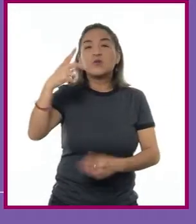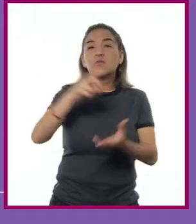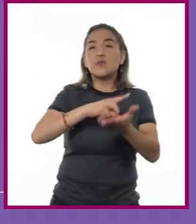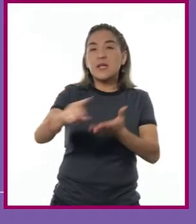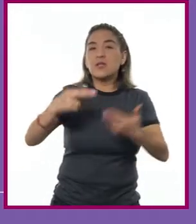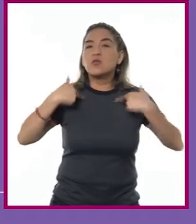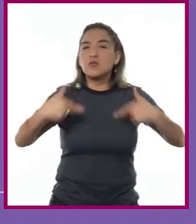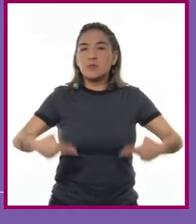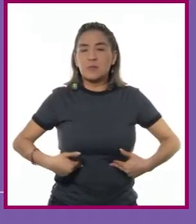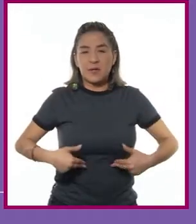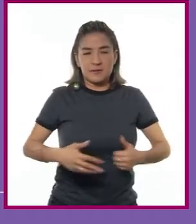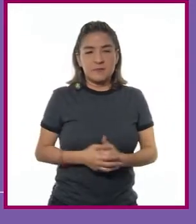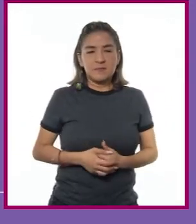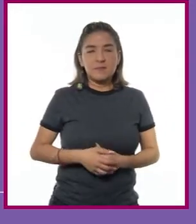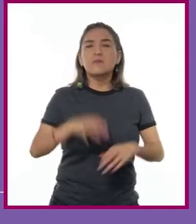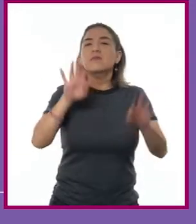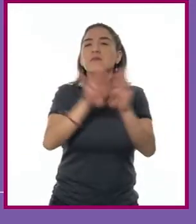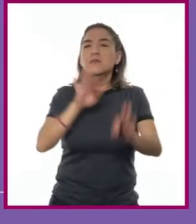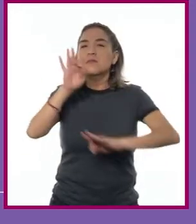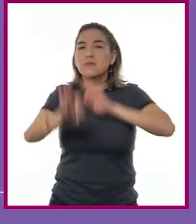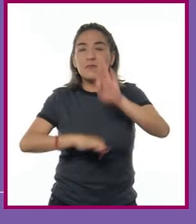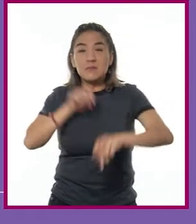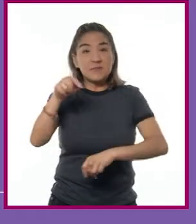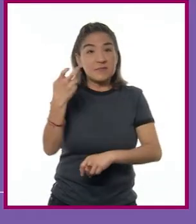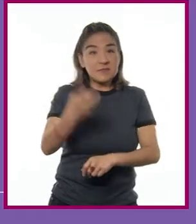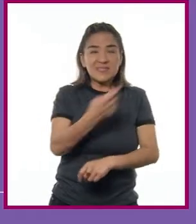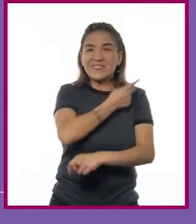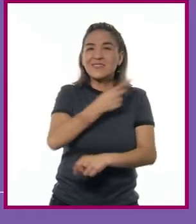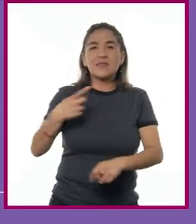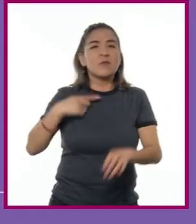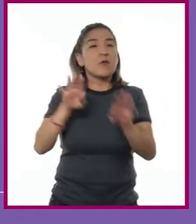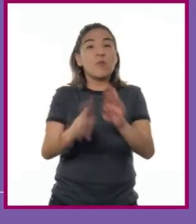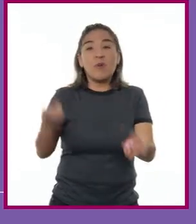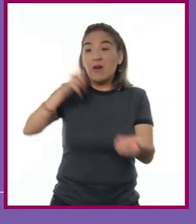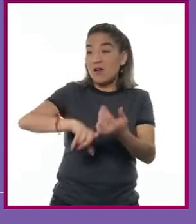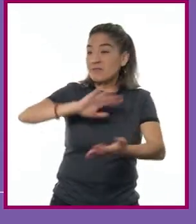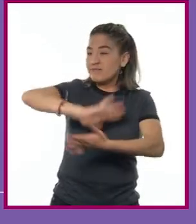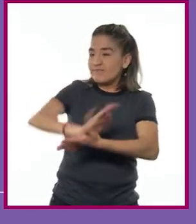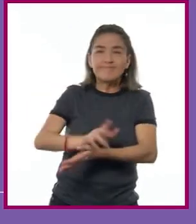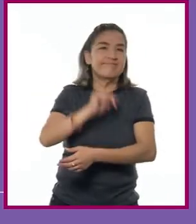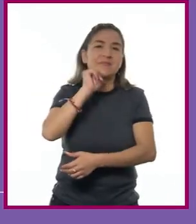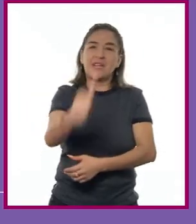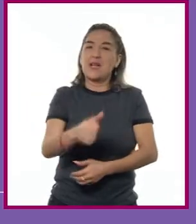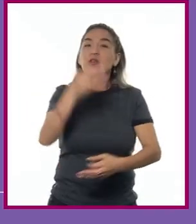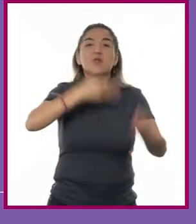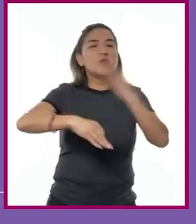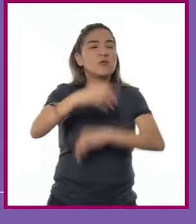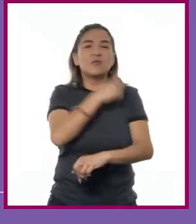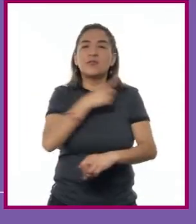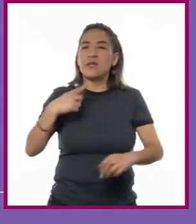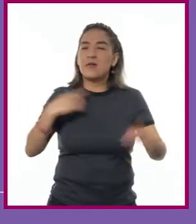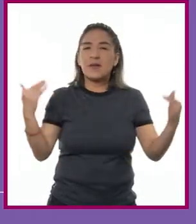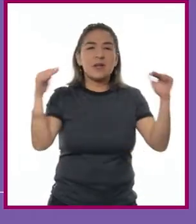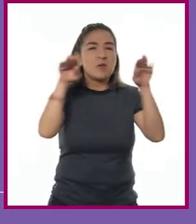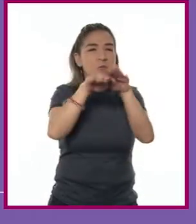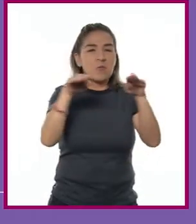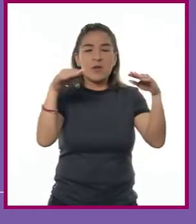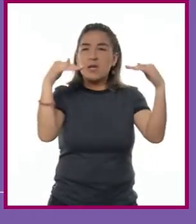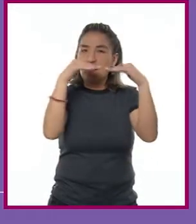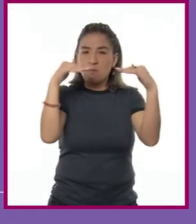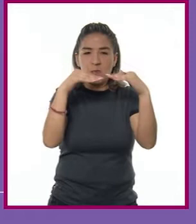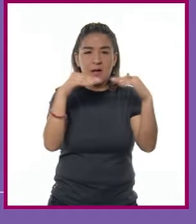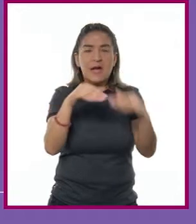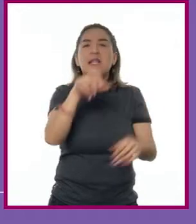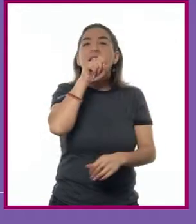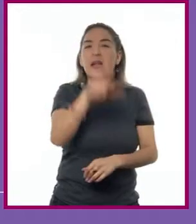derechos humanos. Su trato debe estar libre de discriminación y ser igual para todas las personas.